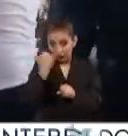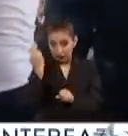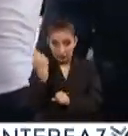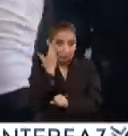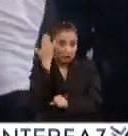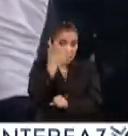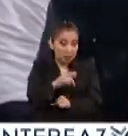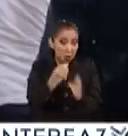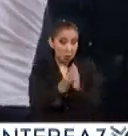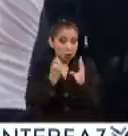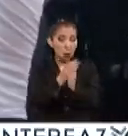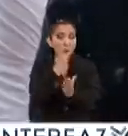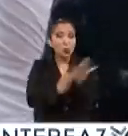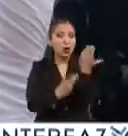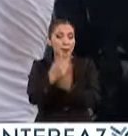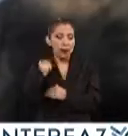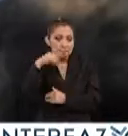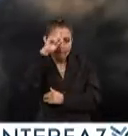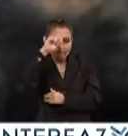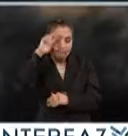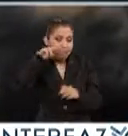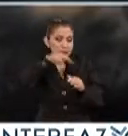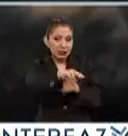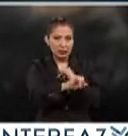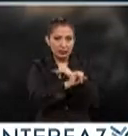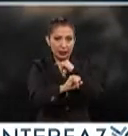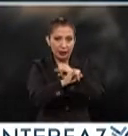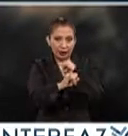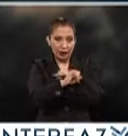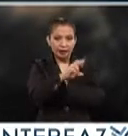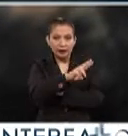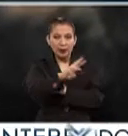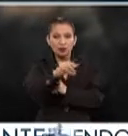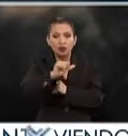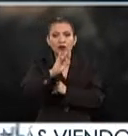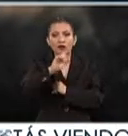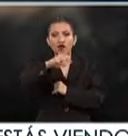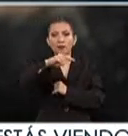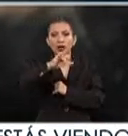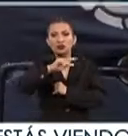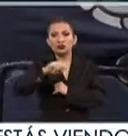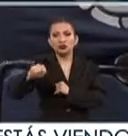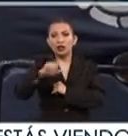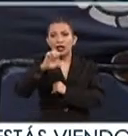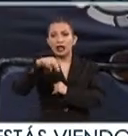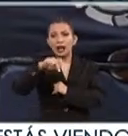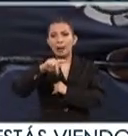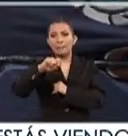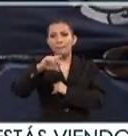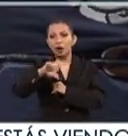información sobre los cursos y programas, te recomendamos visitar su página de internet